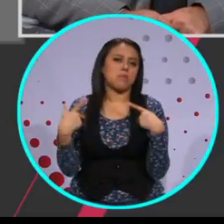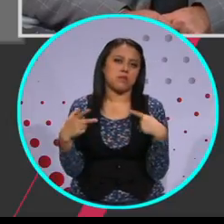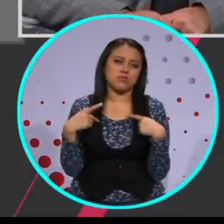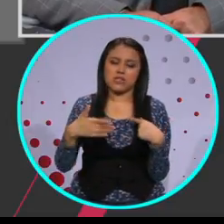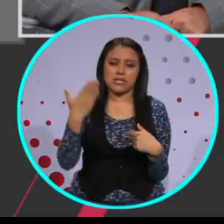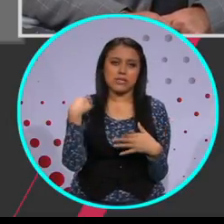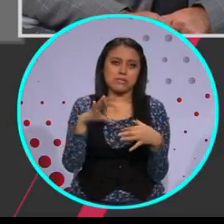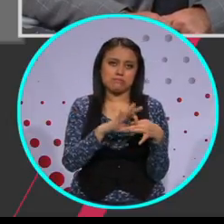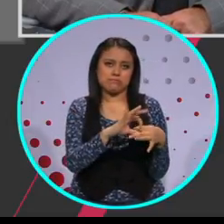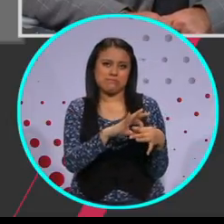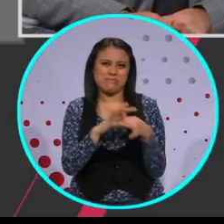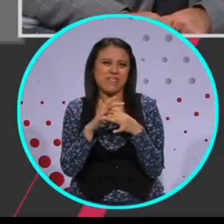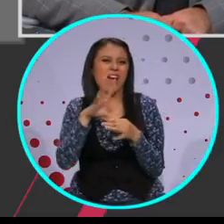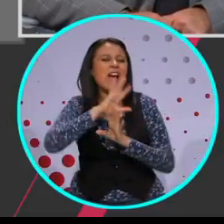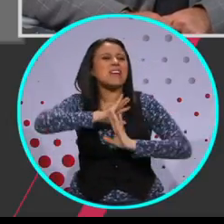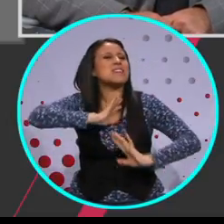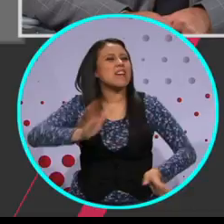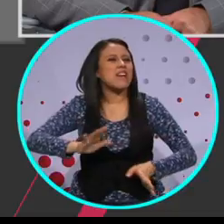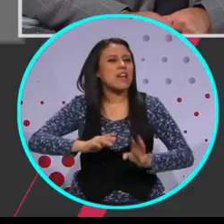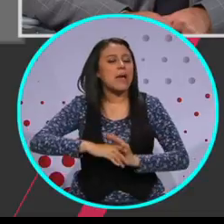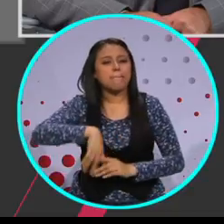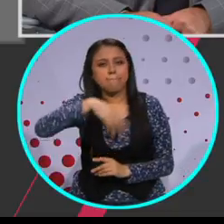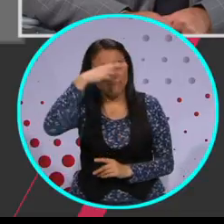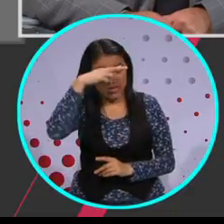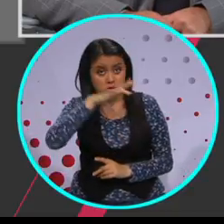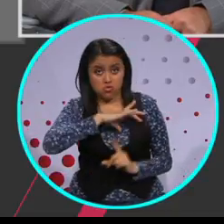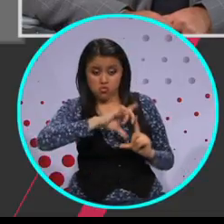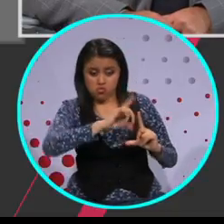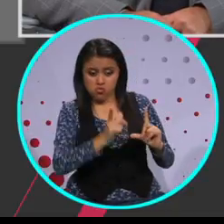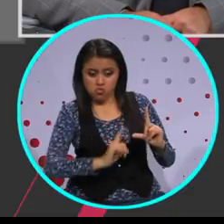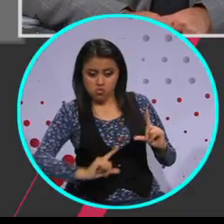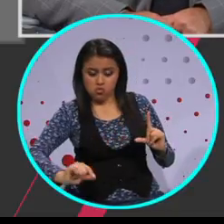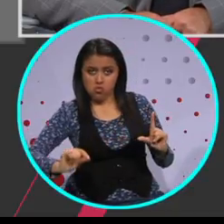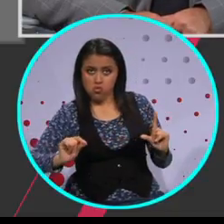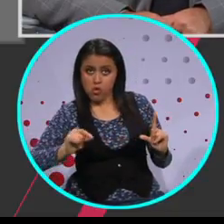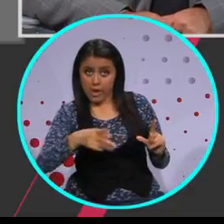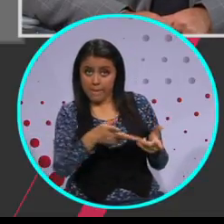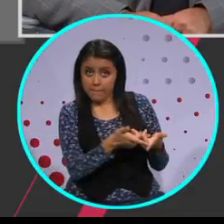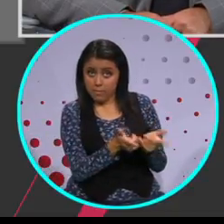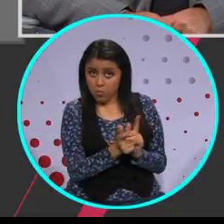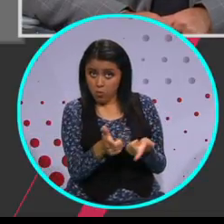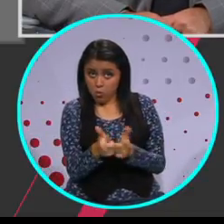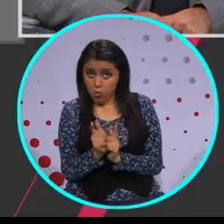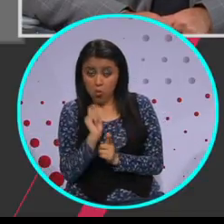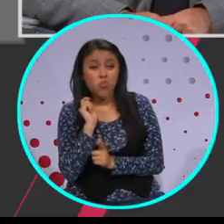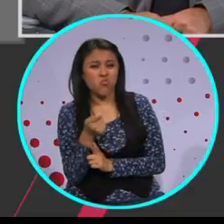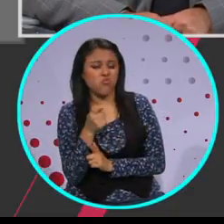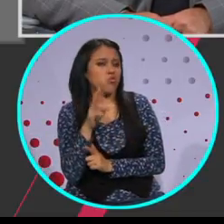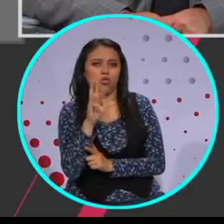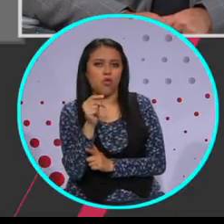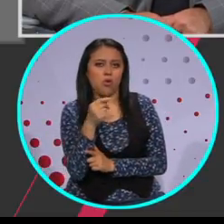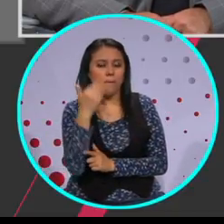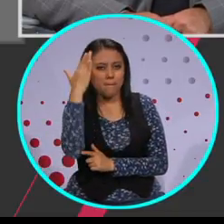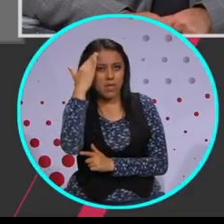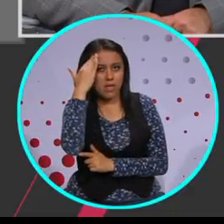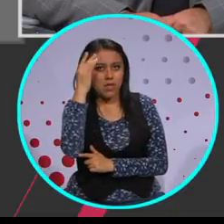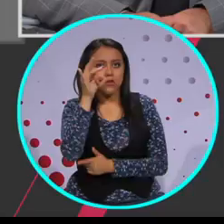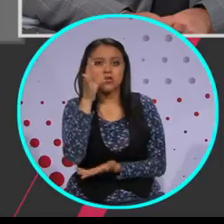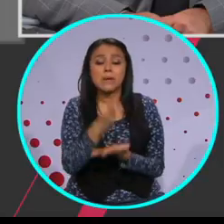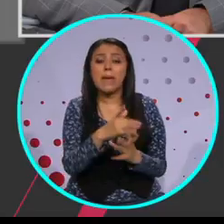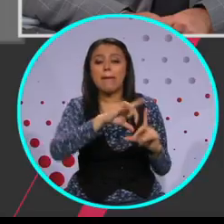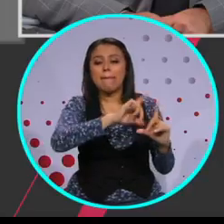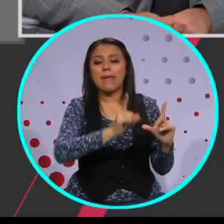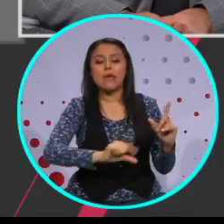viejo méxico no somos partidos en egipto no somos una persona un líder norma méxico éramos muy